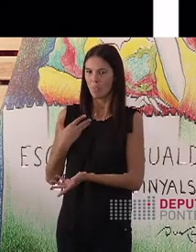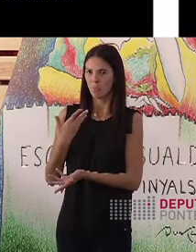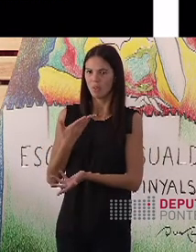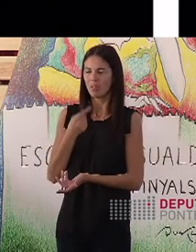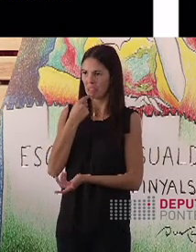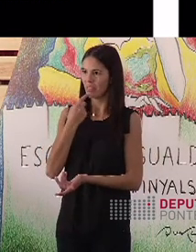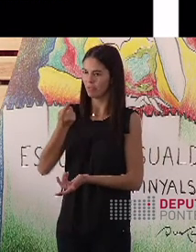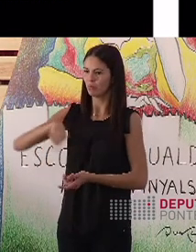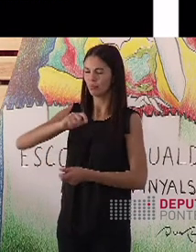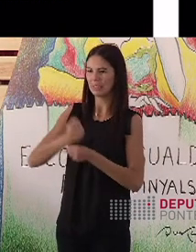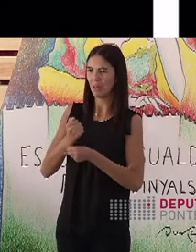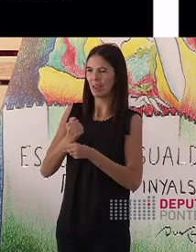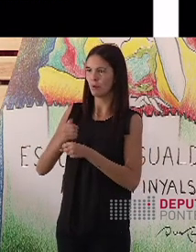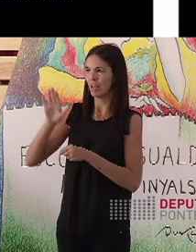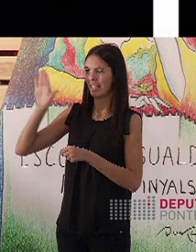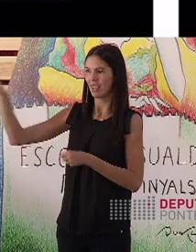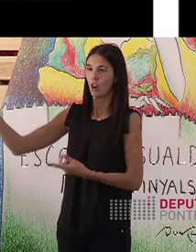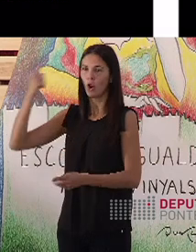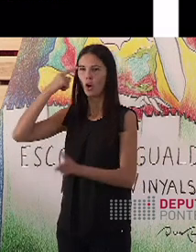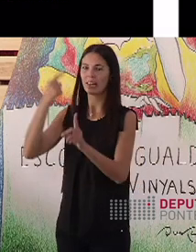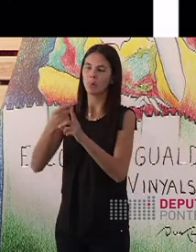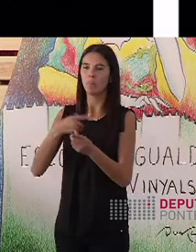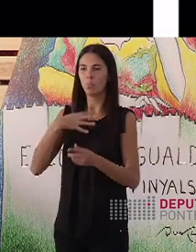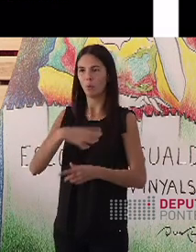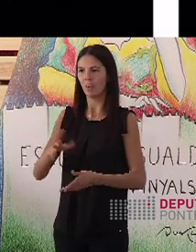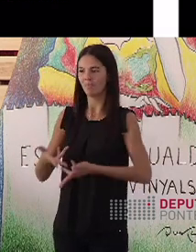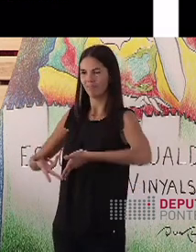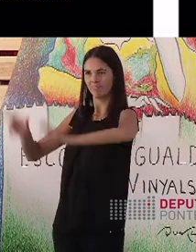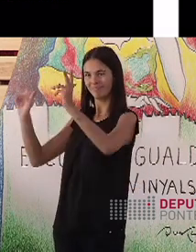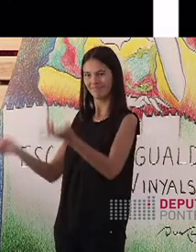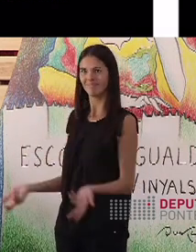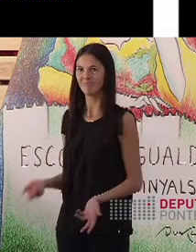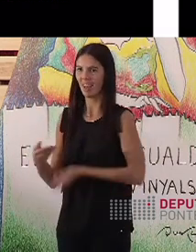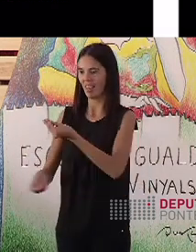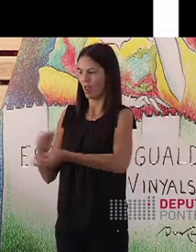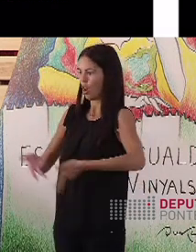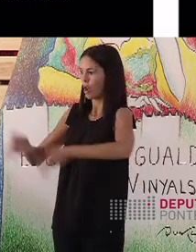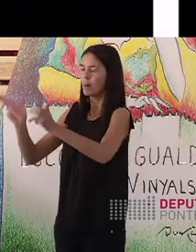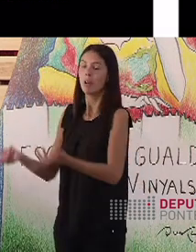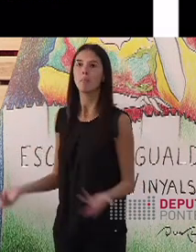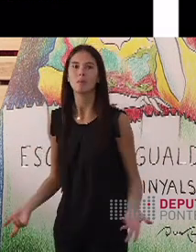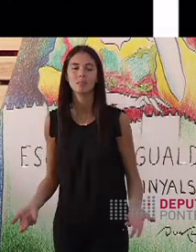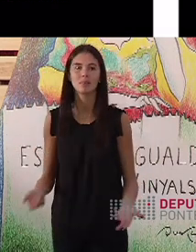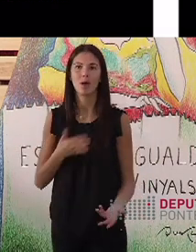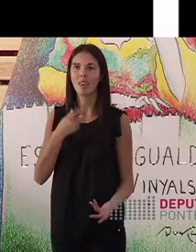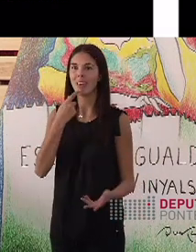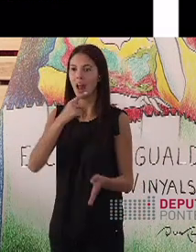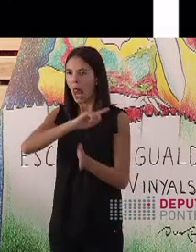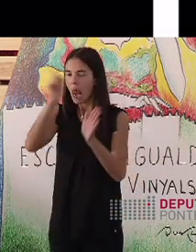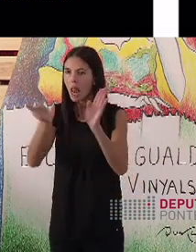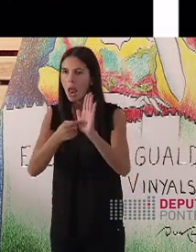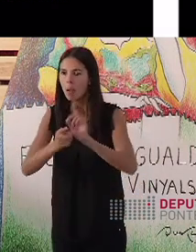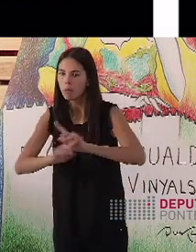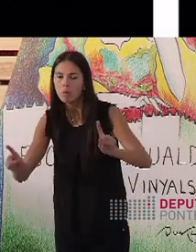son de extranjería, para ter carta blanca. Que eso xa... Pero claro, é que non é ilegal. Porque ti dices,